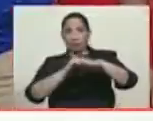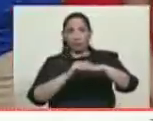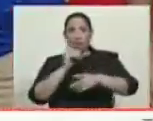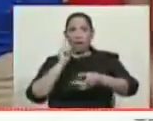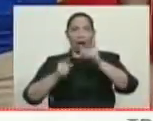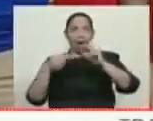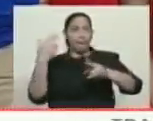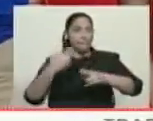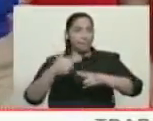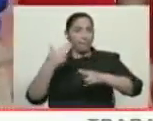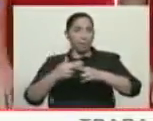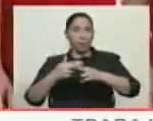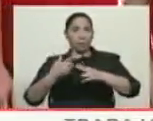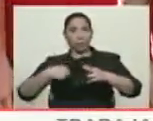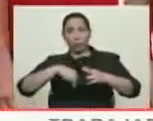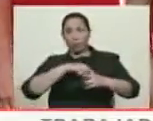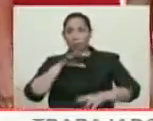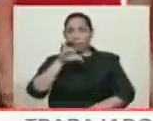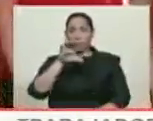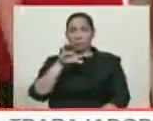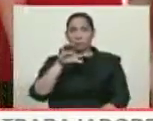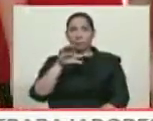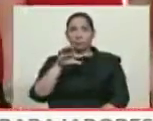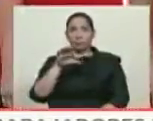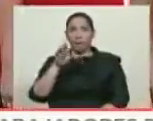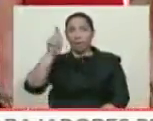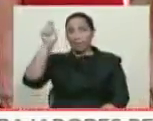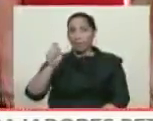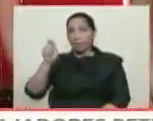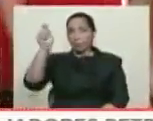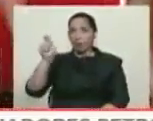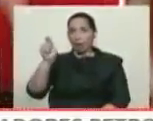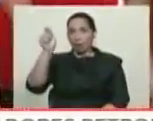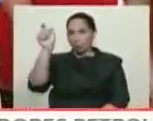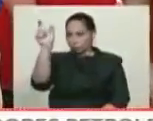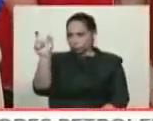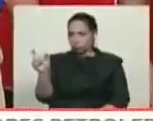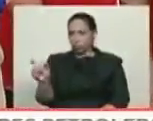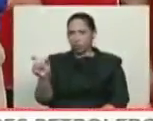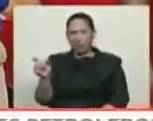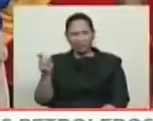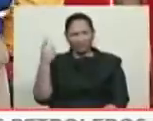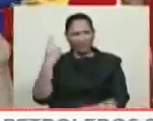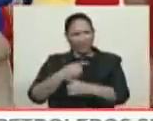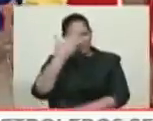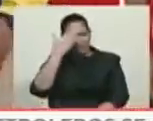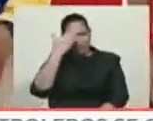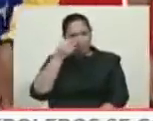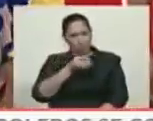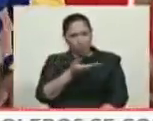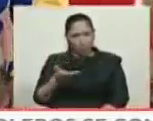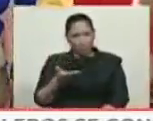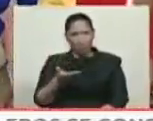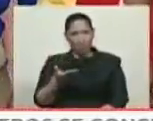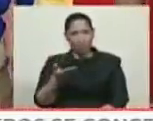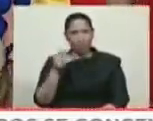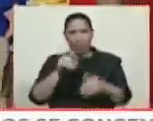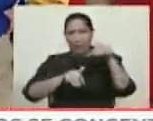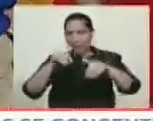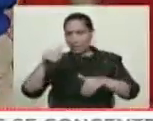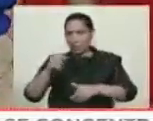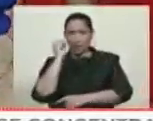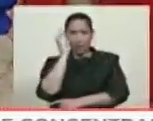en nuestra patria. Un diputado, deben saberlo ustedes, que en la elección para la